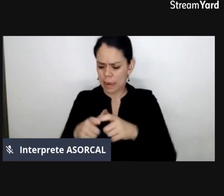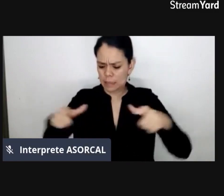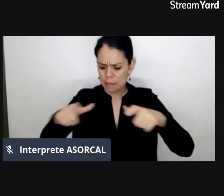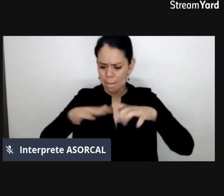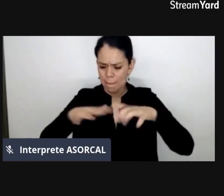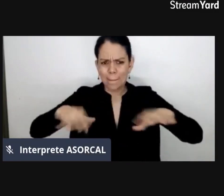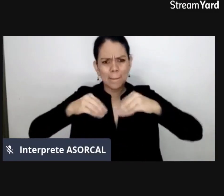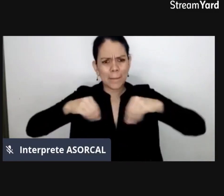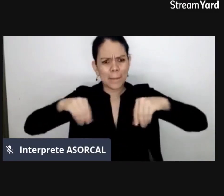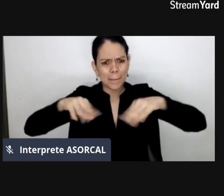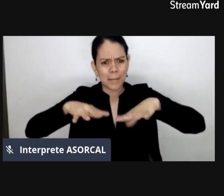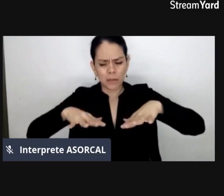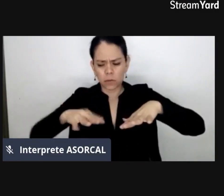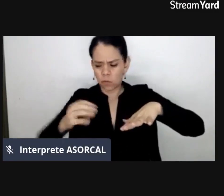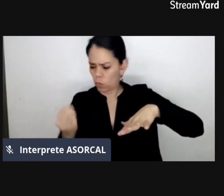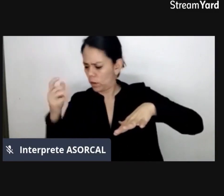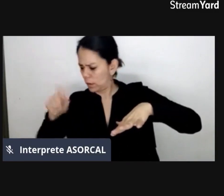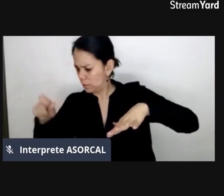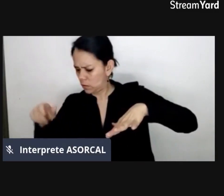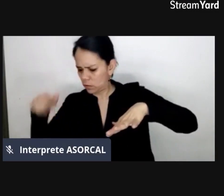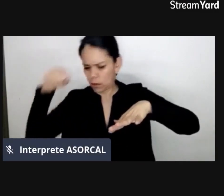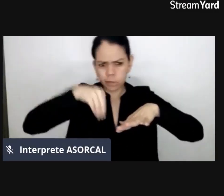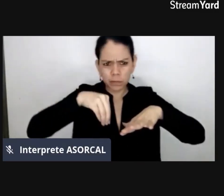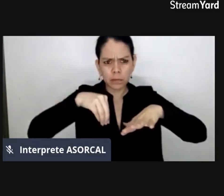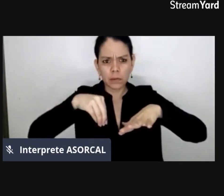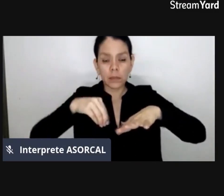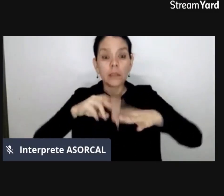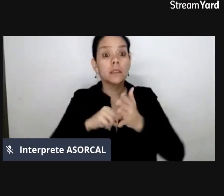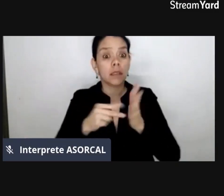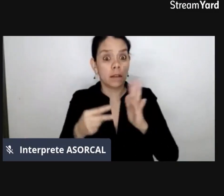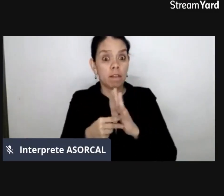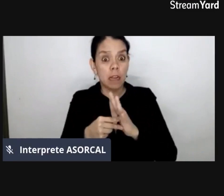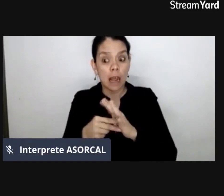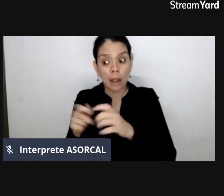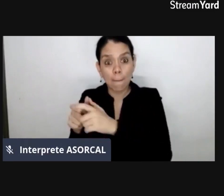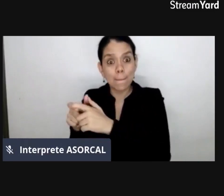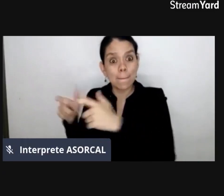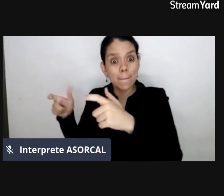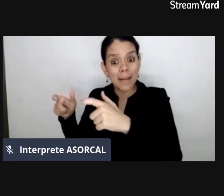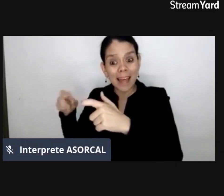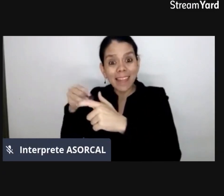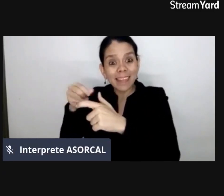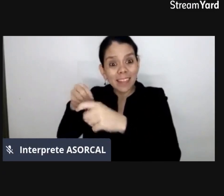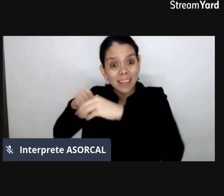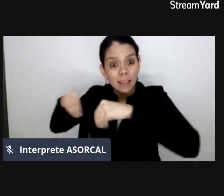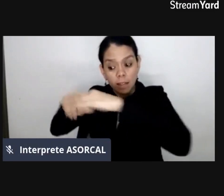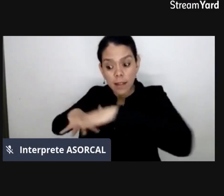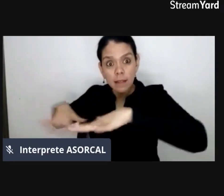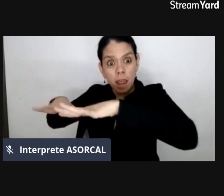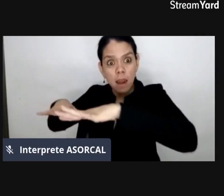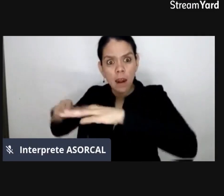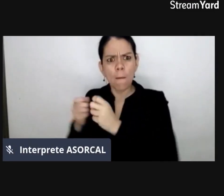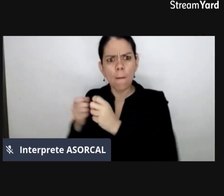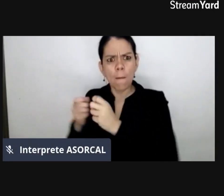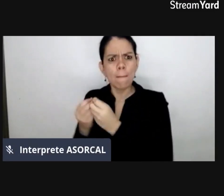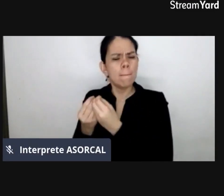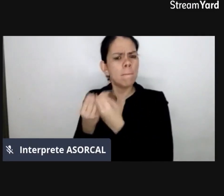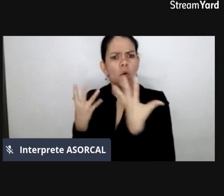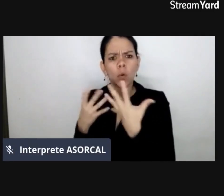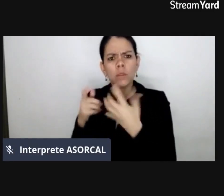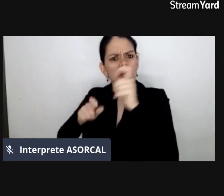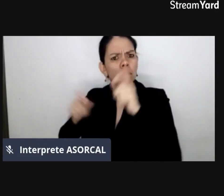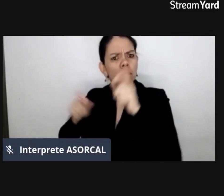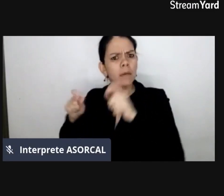similar a países europeos más poblados, como por ejemplo Bélgica y Holanda, andan más o menos esa cifra de 300 habitantes por kilómetro